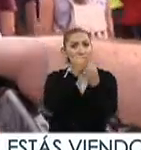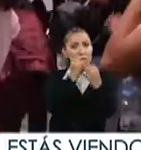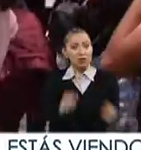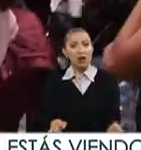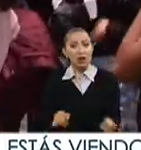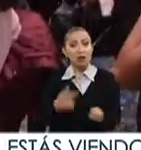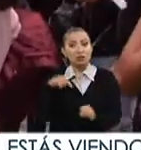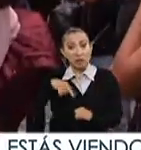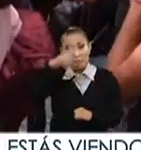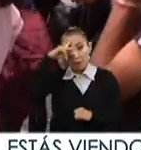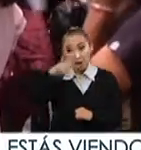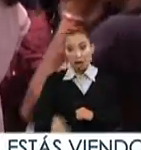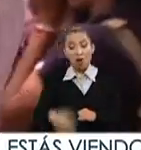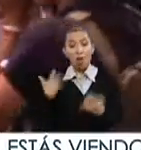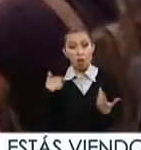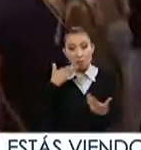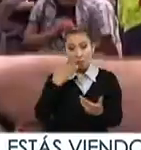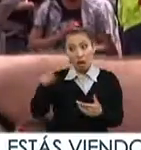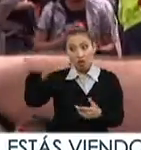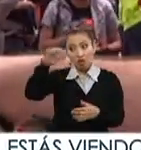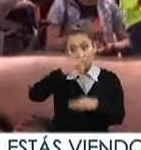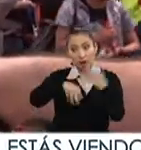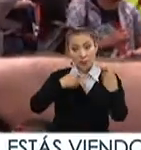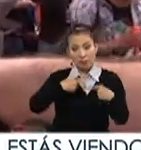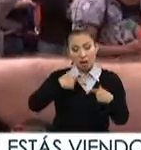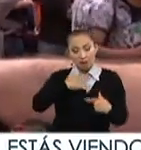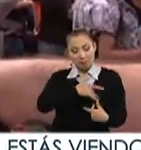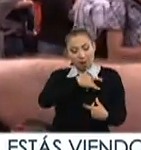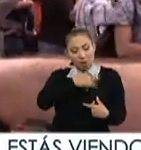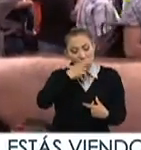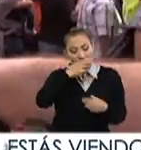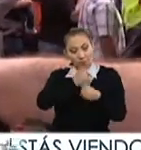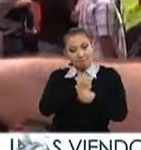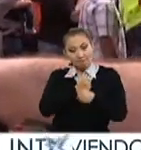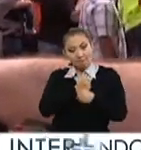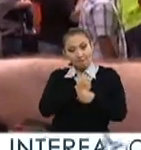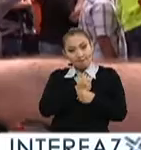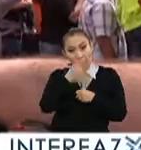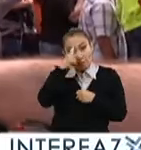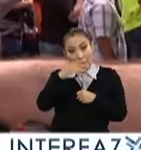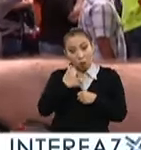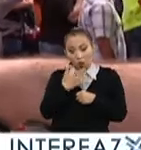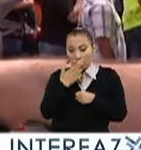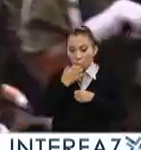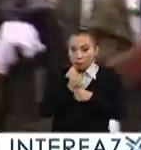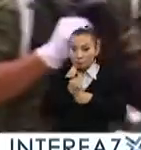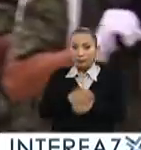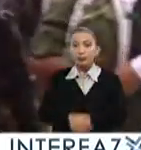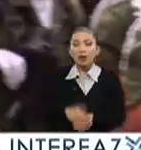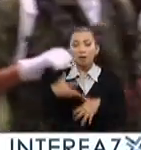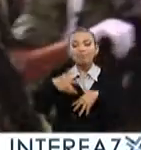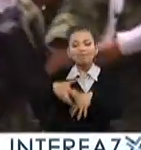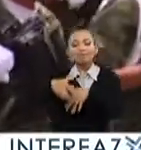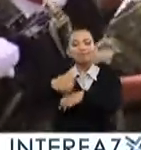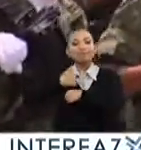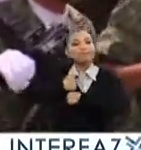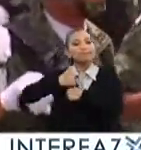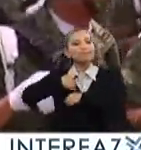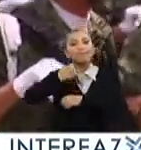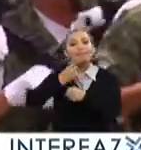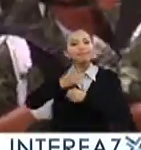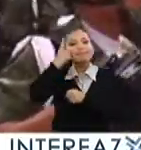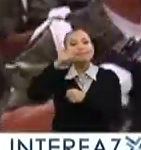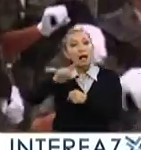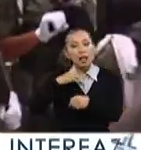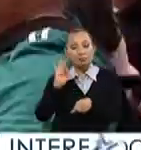Independencia de México. Sería muy bueno que toda la gente tuviera ese sentido de pertenencia, como lo tiene México muy arraigado. El desfile militar es una